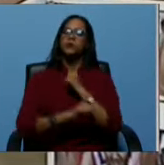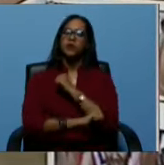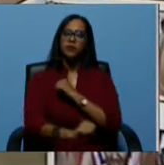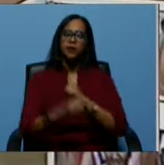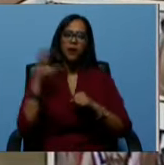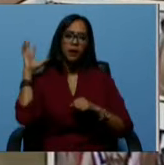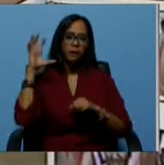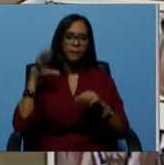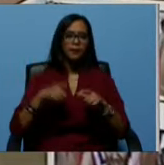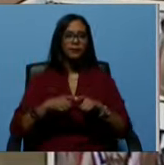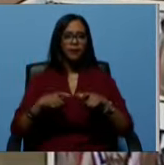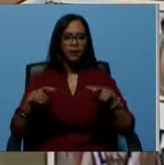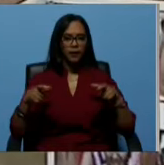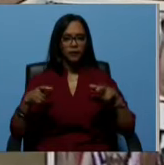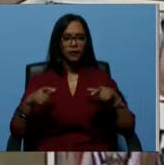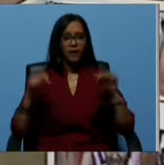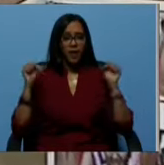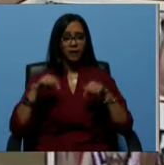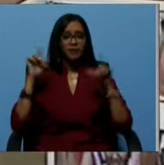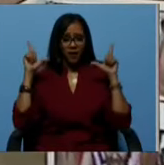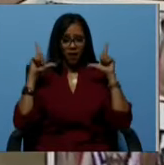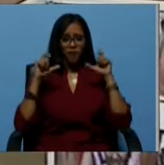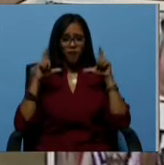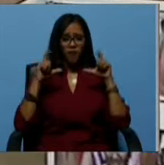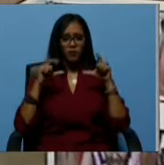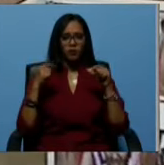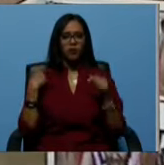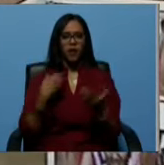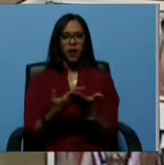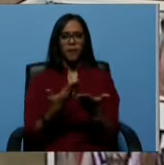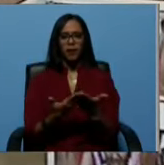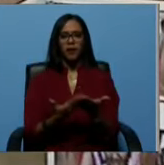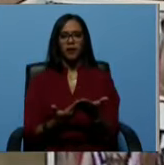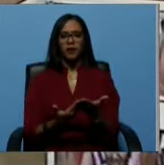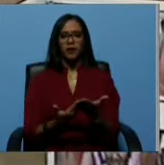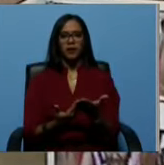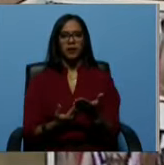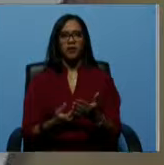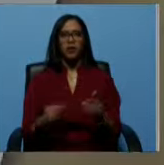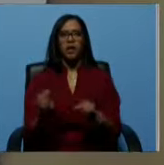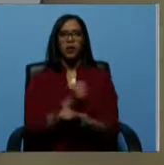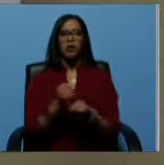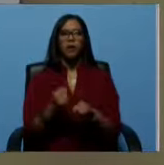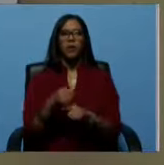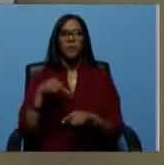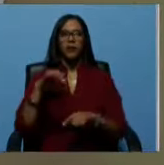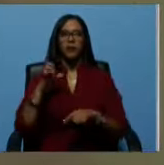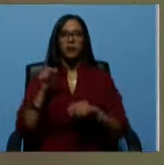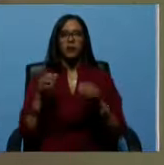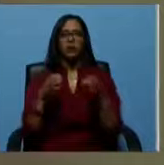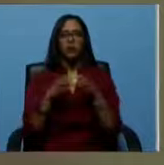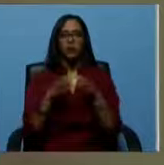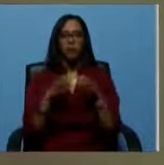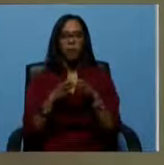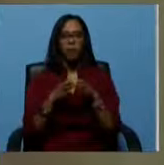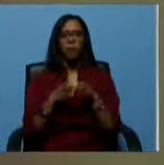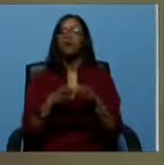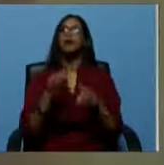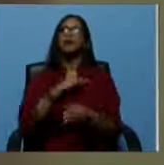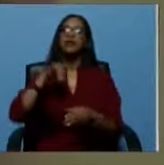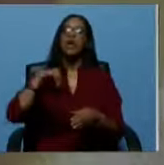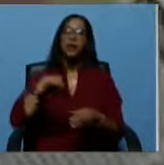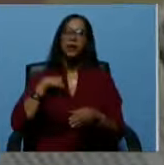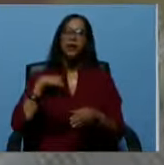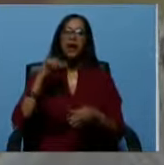patria grande. Esta foto portada contiene la prueba más patética del golpe de Pinochet. Un grupo de partidarios de Salvador